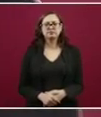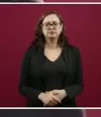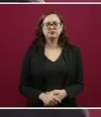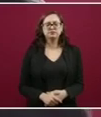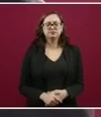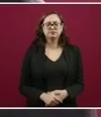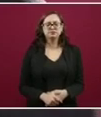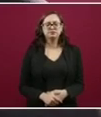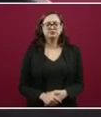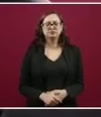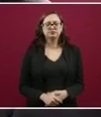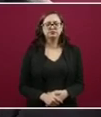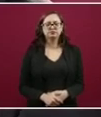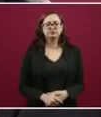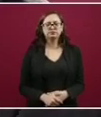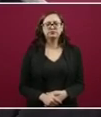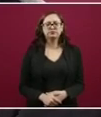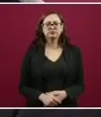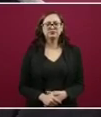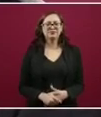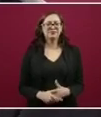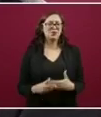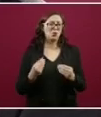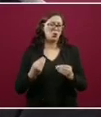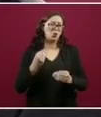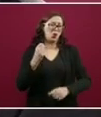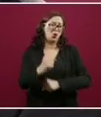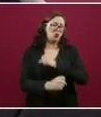con un adoctrinamiento